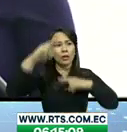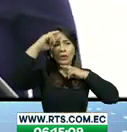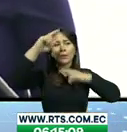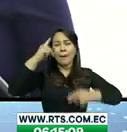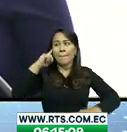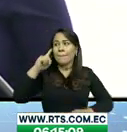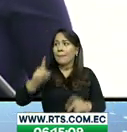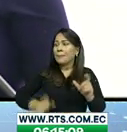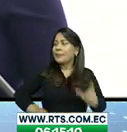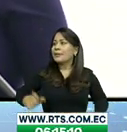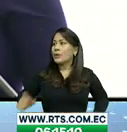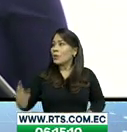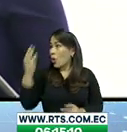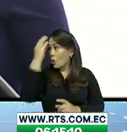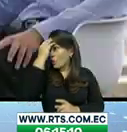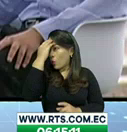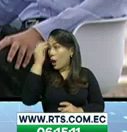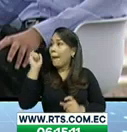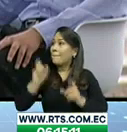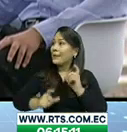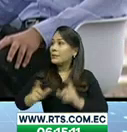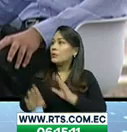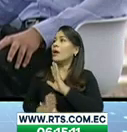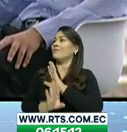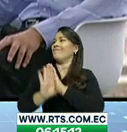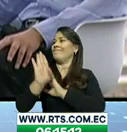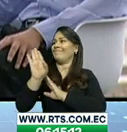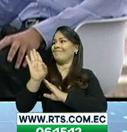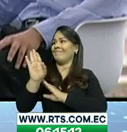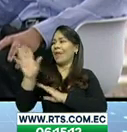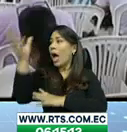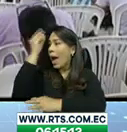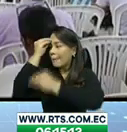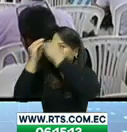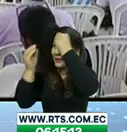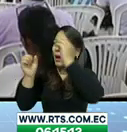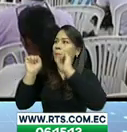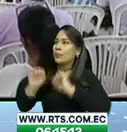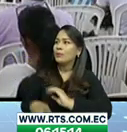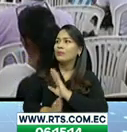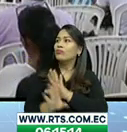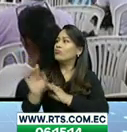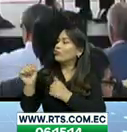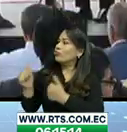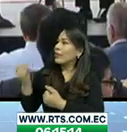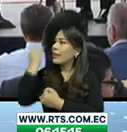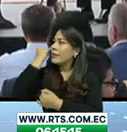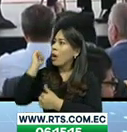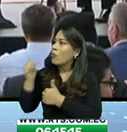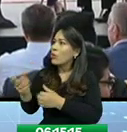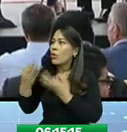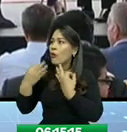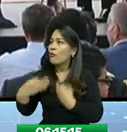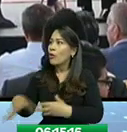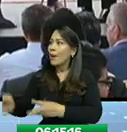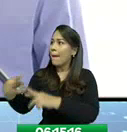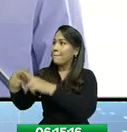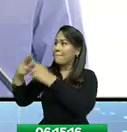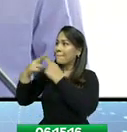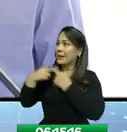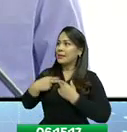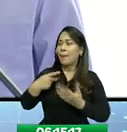pueblo que se educa es un pueblo que progresa. Claro que sí, bien, obviamente se lo toma de buena manera, de buena forma, indudablemente este